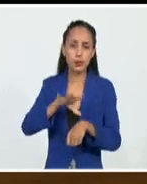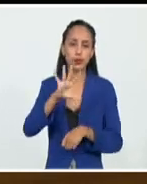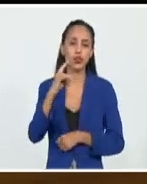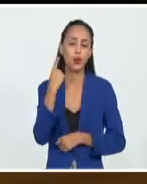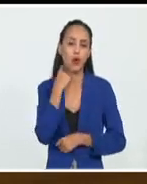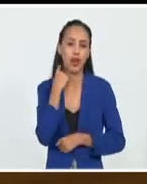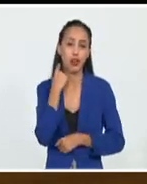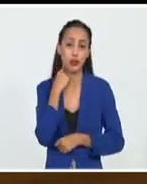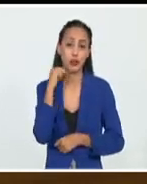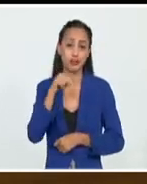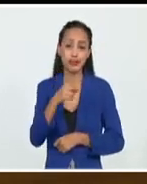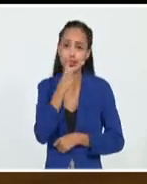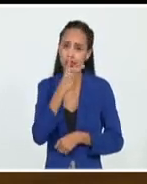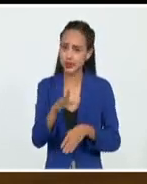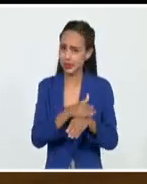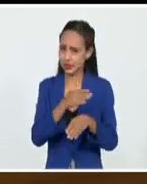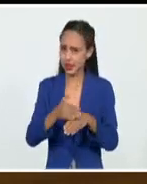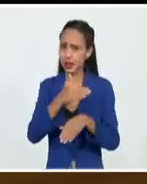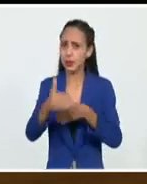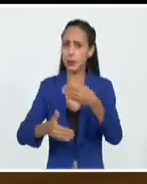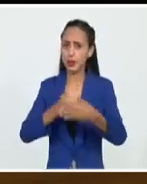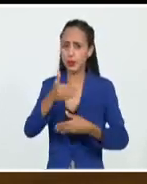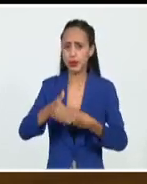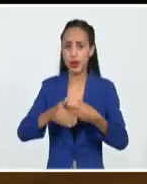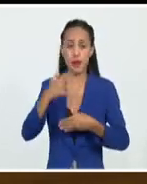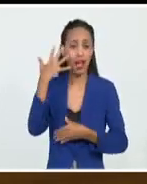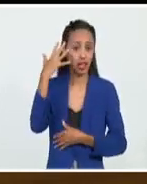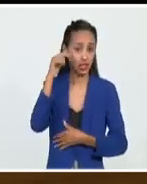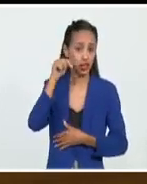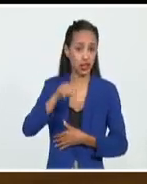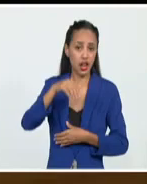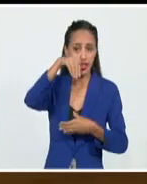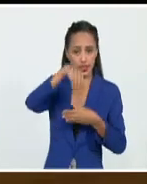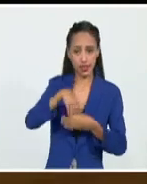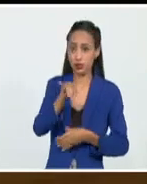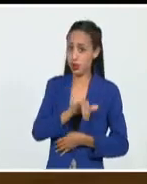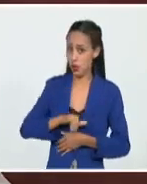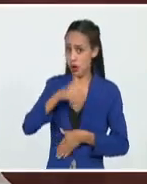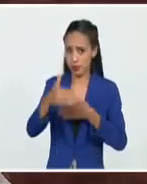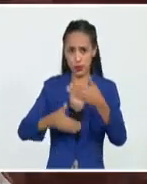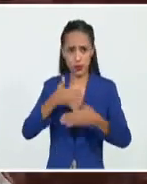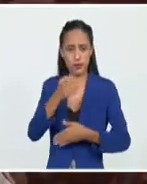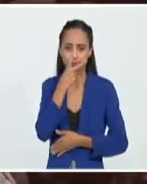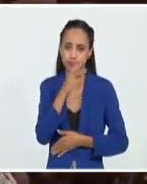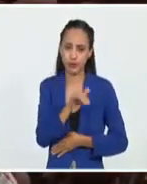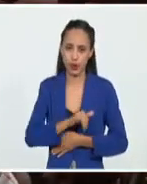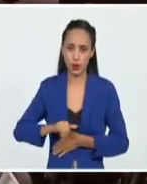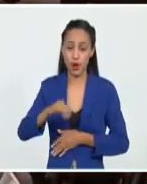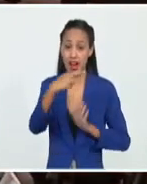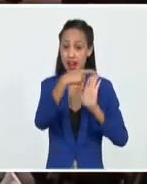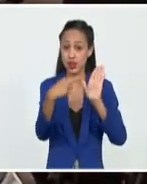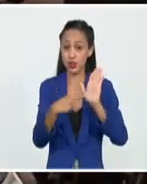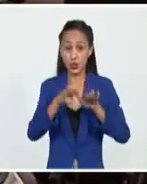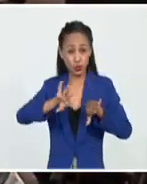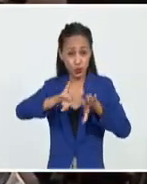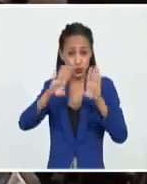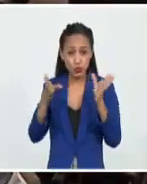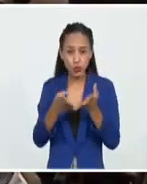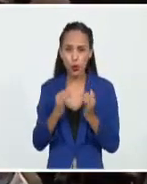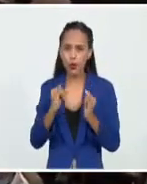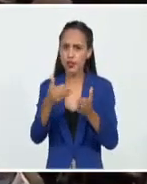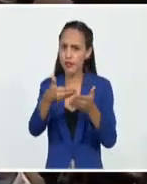frente a los desafíos y dificultades externas e internas. La resolución recoge la esencia del informe en